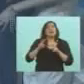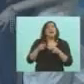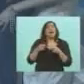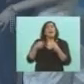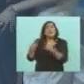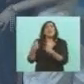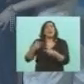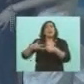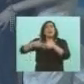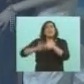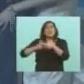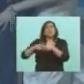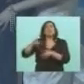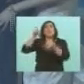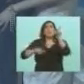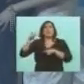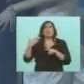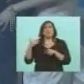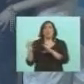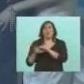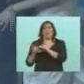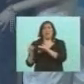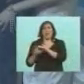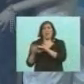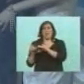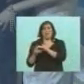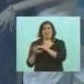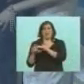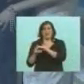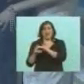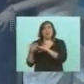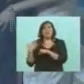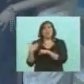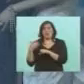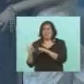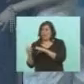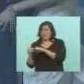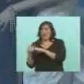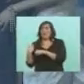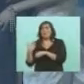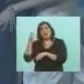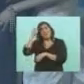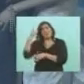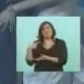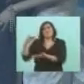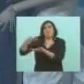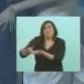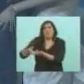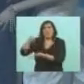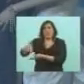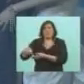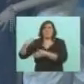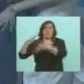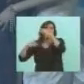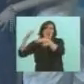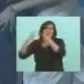instrumentos de ahorro a la gente que puede participar en el desarrollo de estas cuestiones. No solamente para